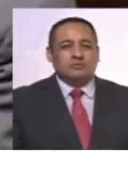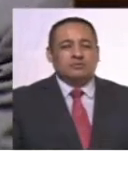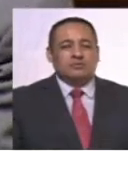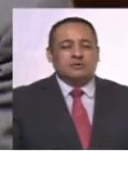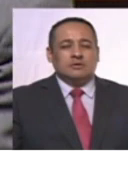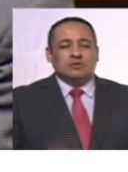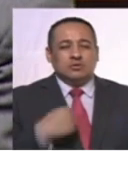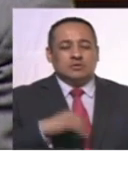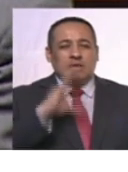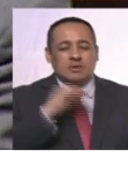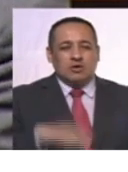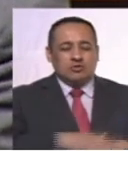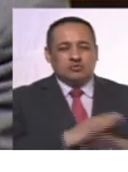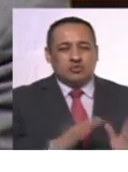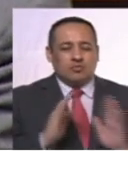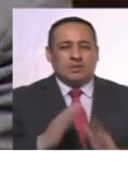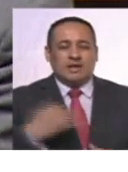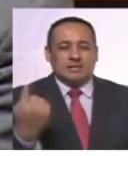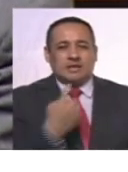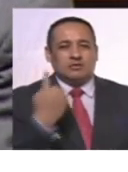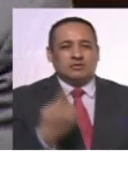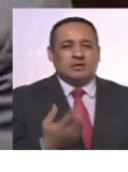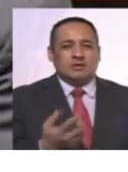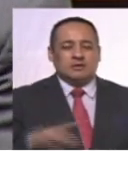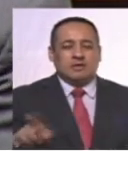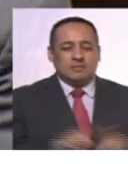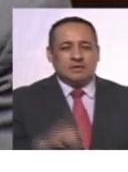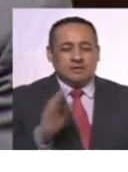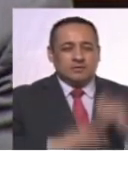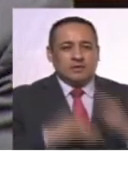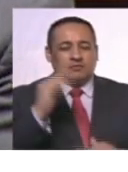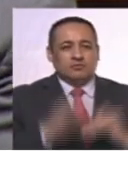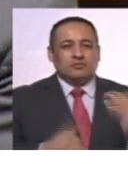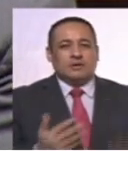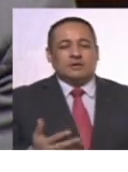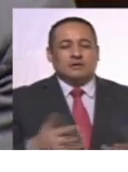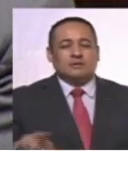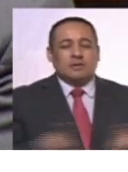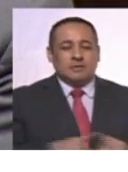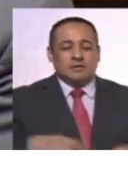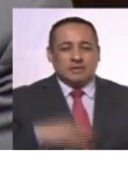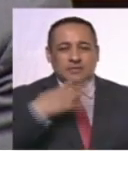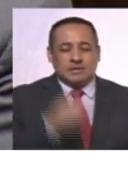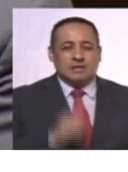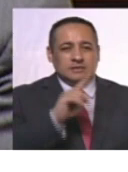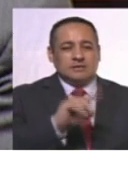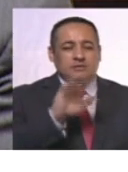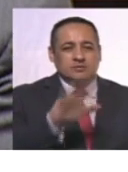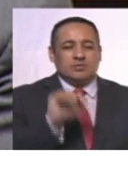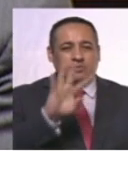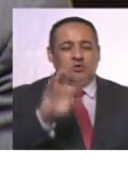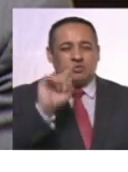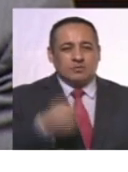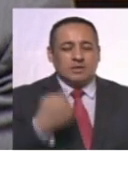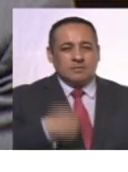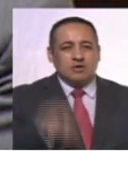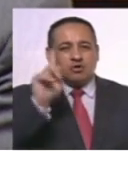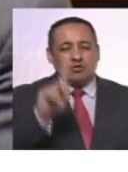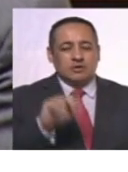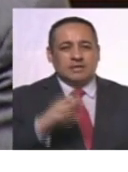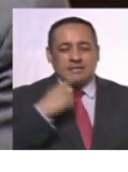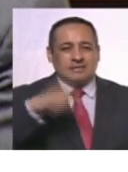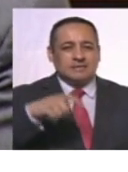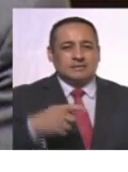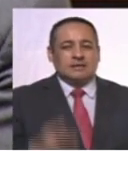Nos ha hablado de un plan nacional de infraestructura. Sí, pues, son 152 mil millones que se